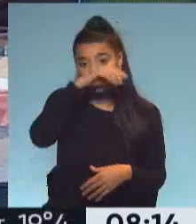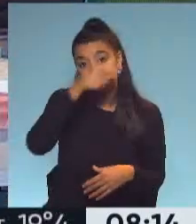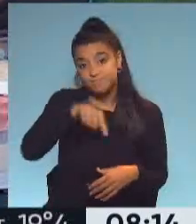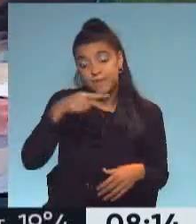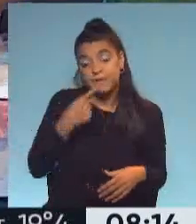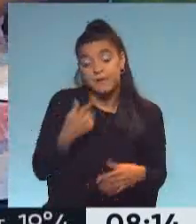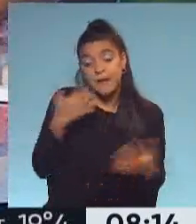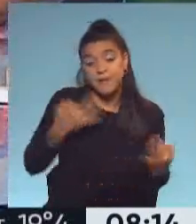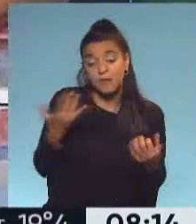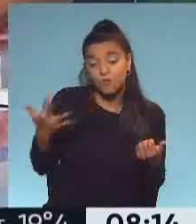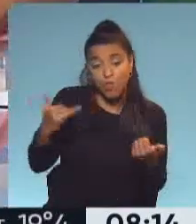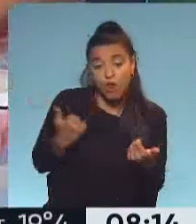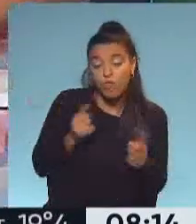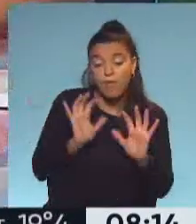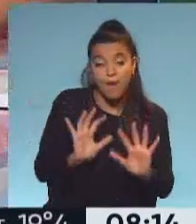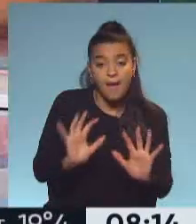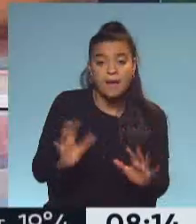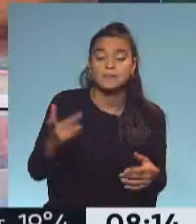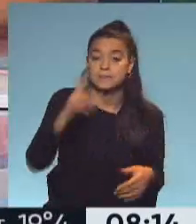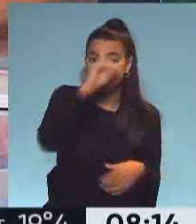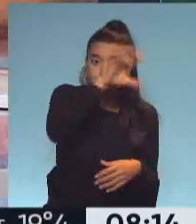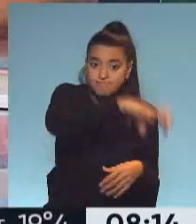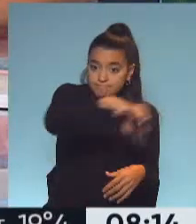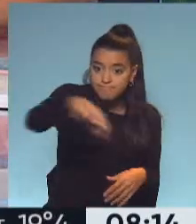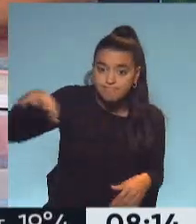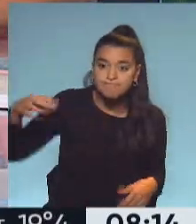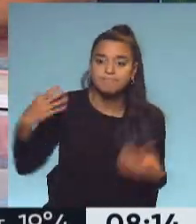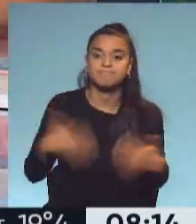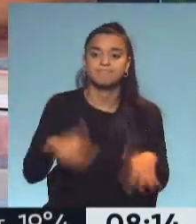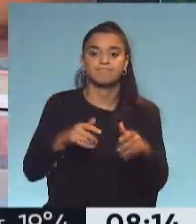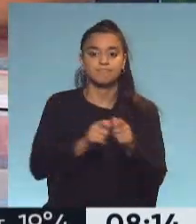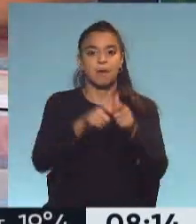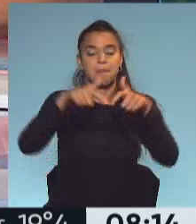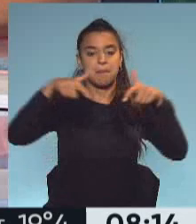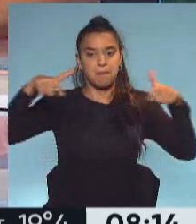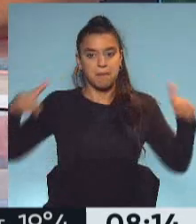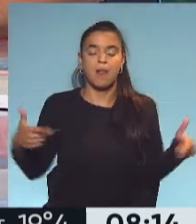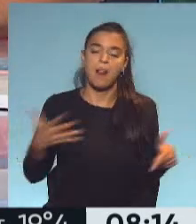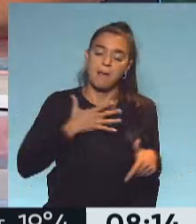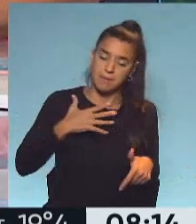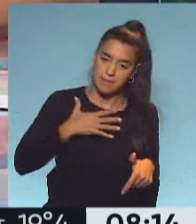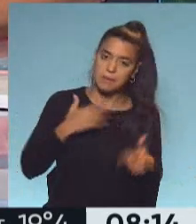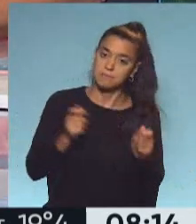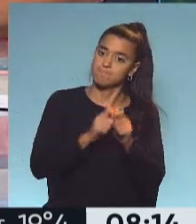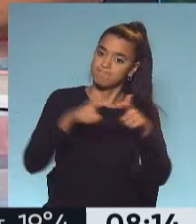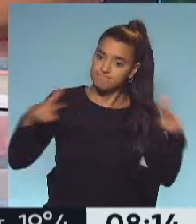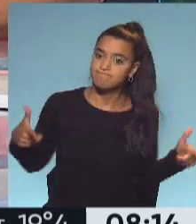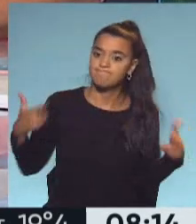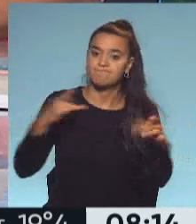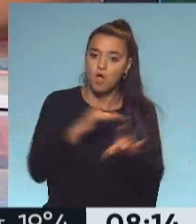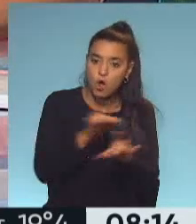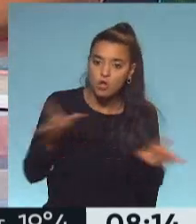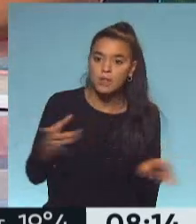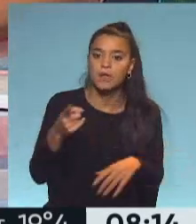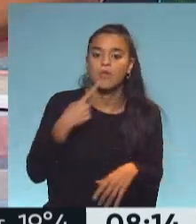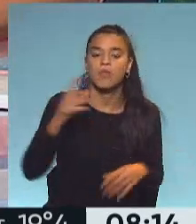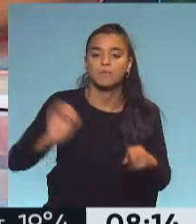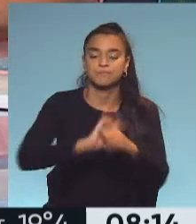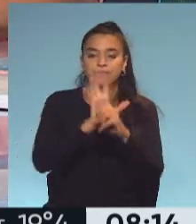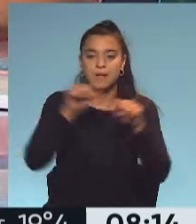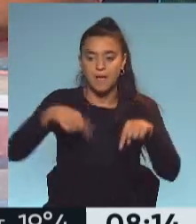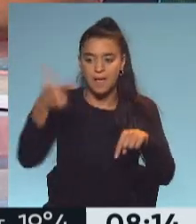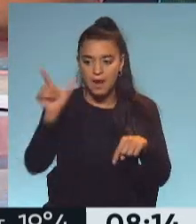no palpable todos los días en los centros sanitarios a propósito del número creciente, lamentablemente creciente, de contagios de COVID-19 en